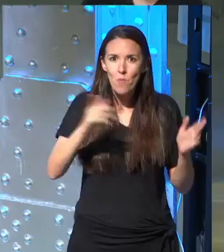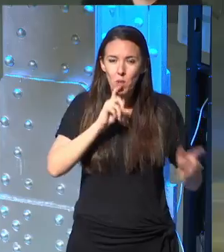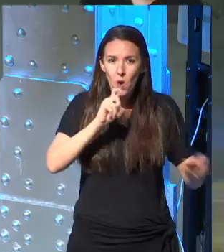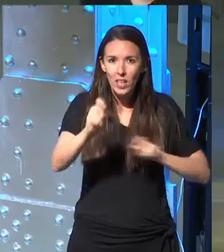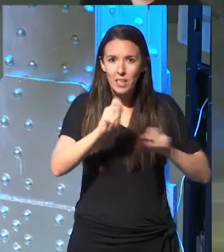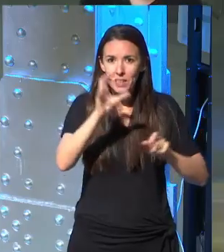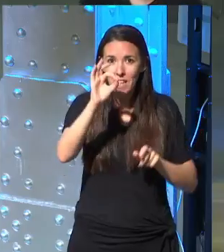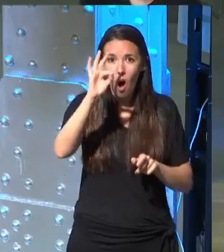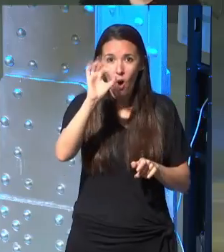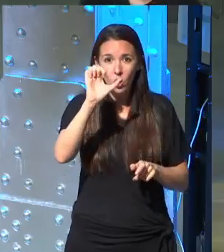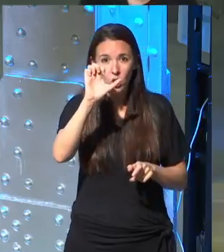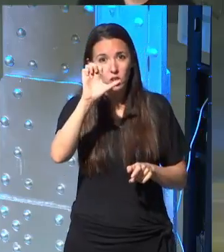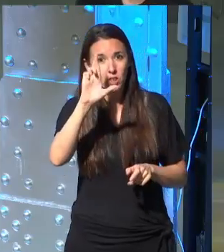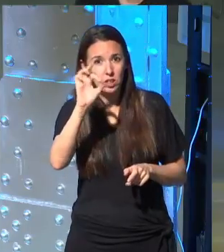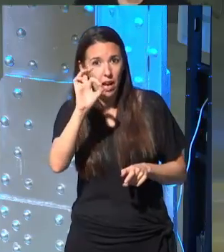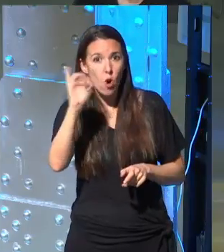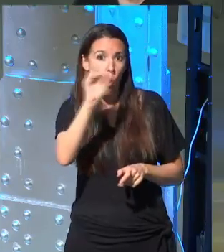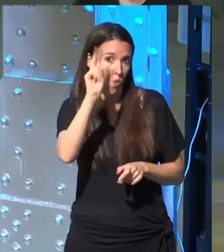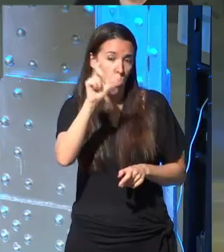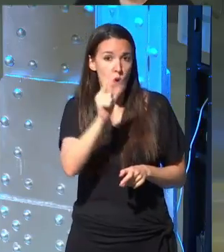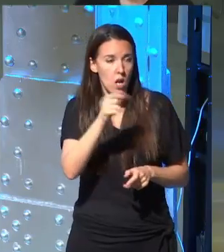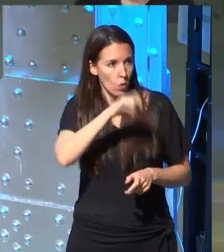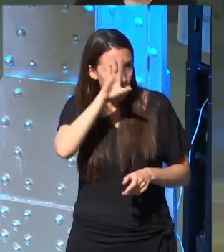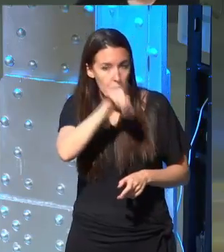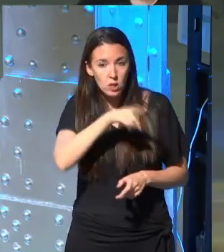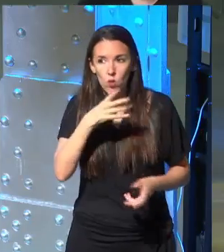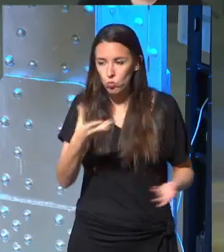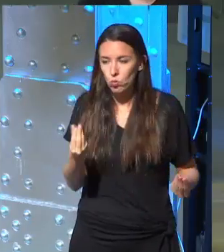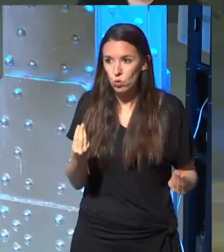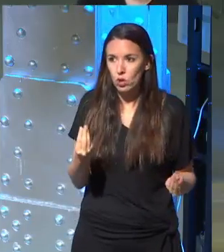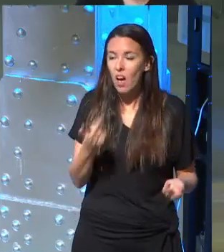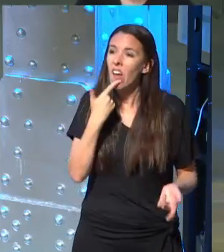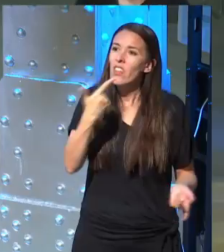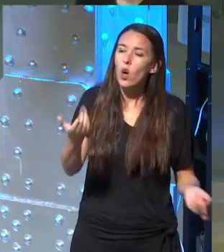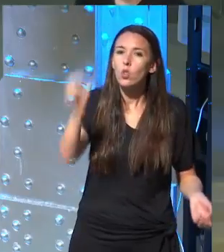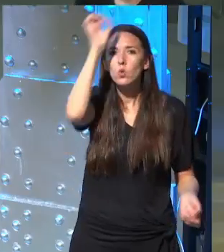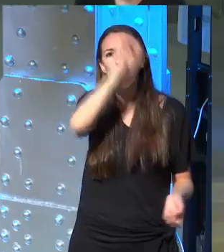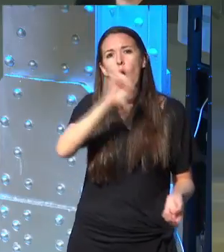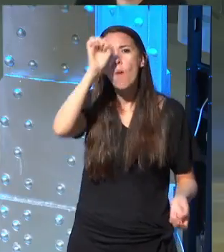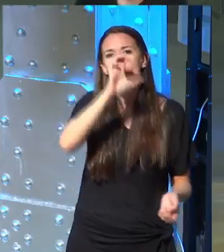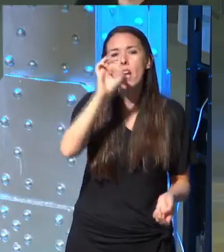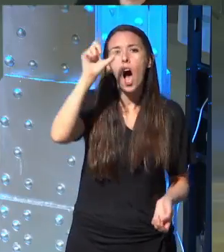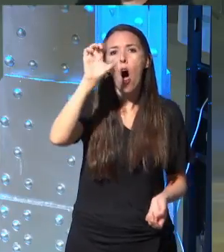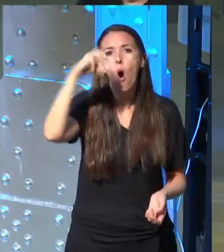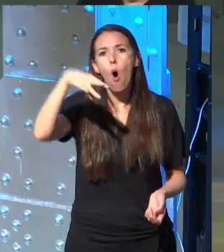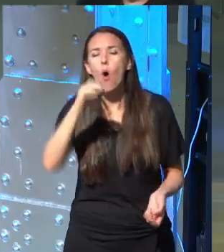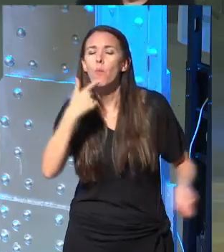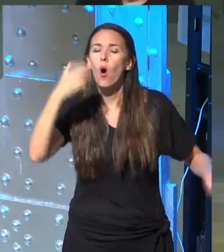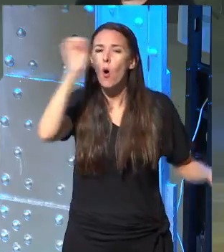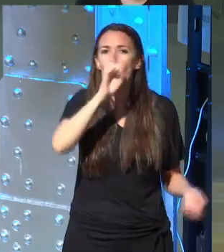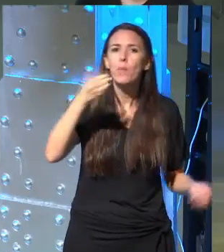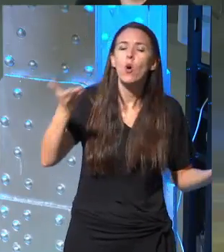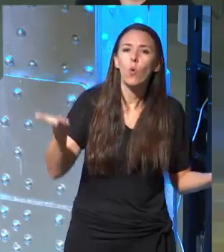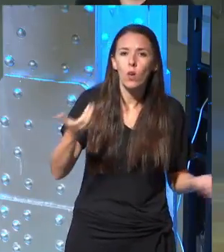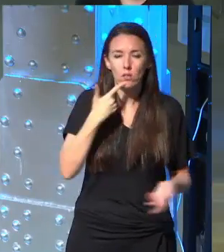Otero, sí. No flipas. No, totalmente flipé cuando mucho. Me entrevistó Julia Otero, le dije, ¿qué opina Luis del Olmo? Sí, no, pero es verdad, me